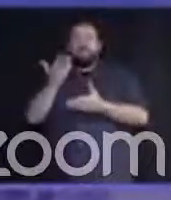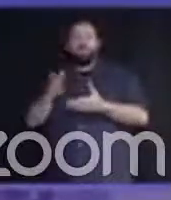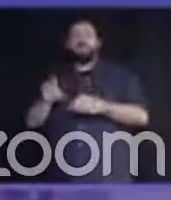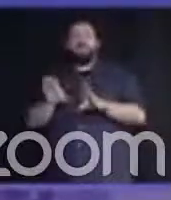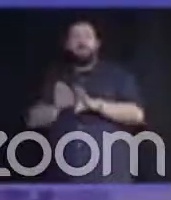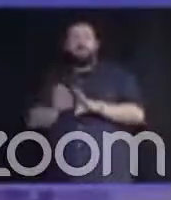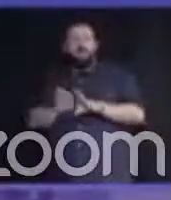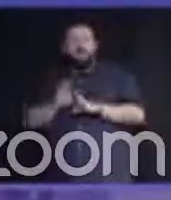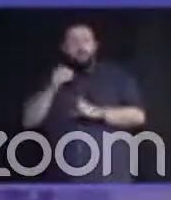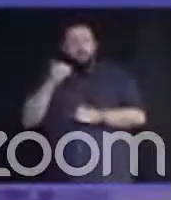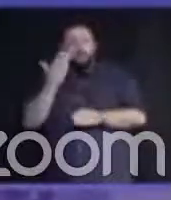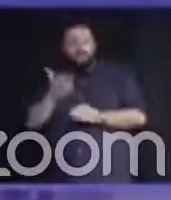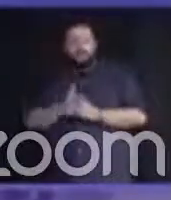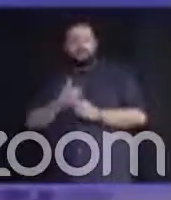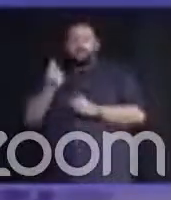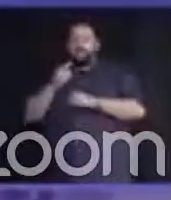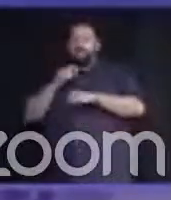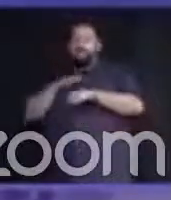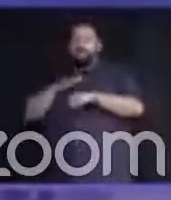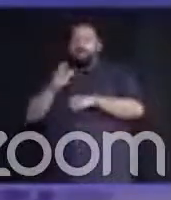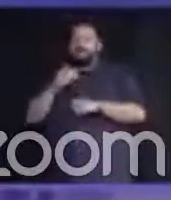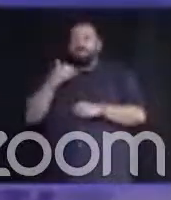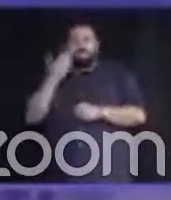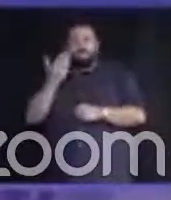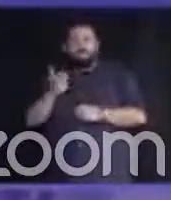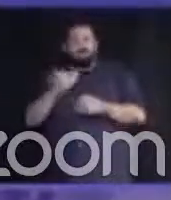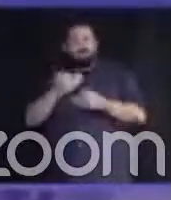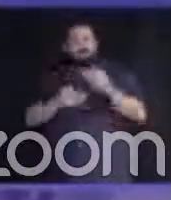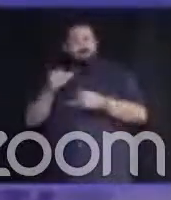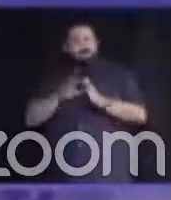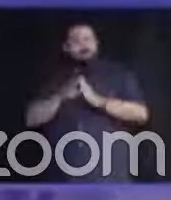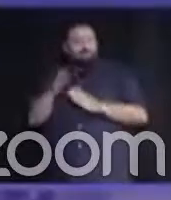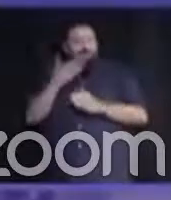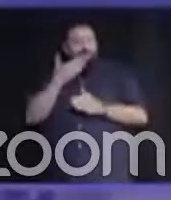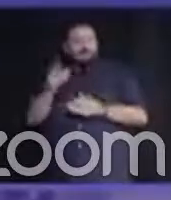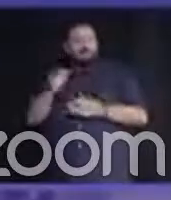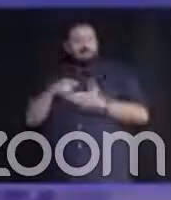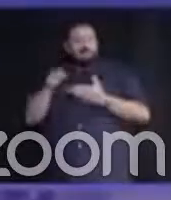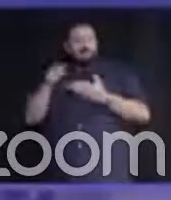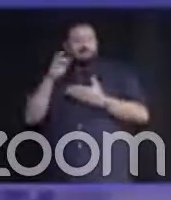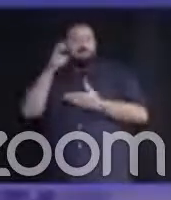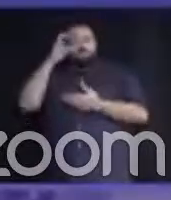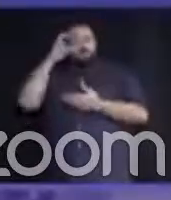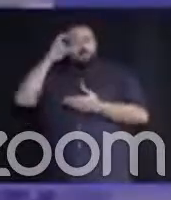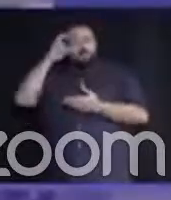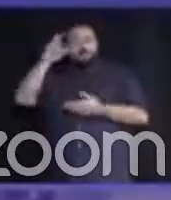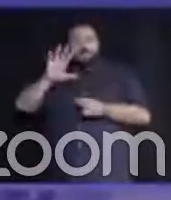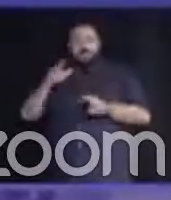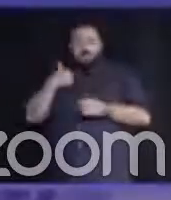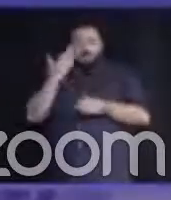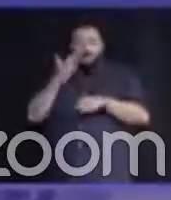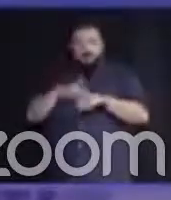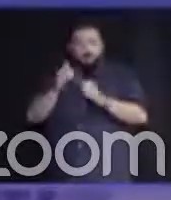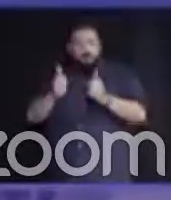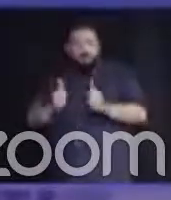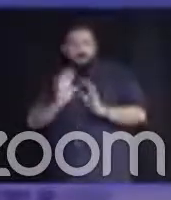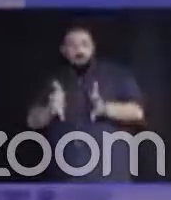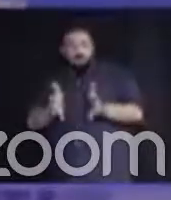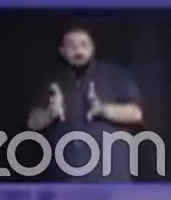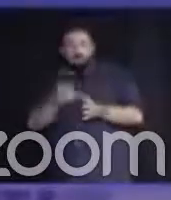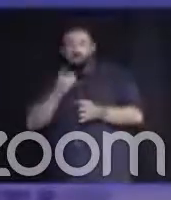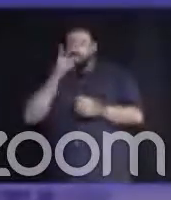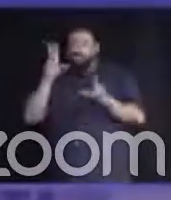llegar? ¿Qué más quieren? ¿Ya lograron una calificación los calificados a este viaje? ¿Qué más quieren lograr? ¿Ahí se van a